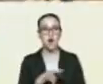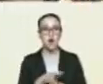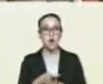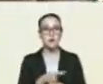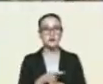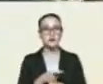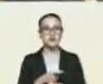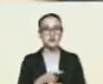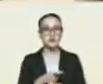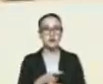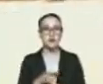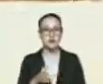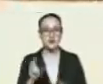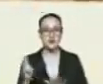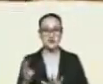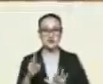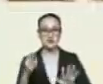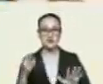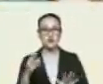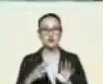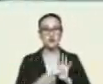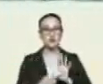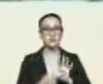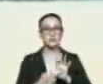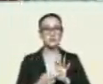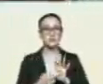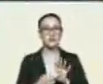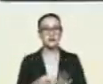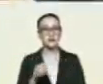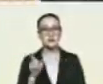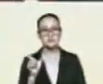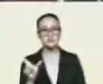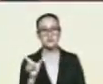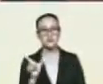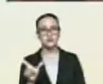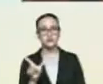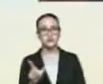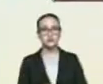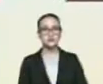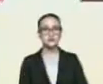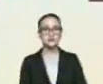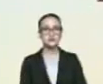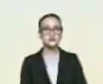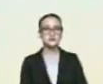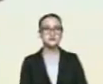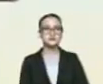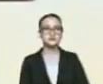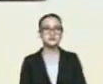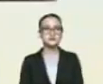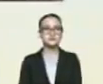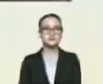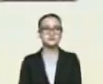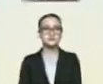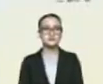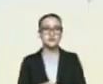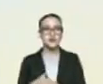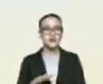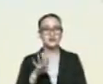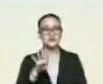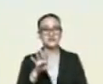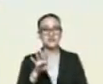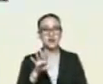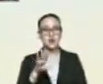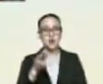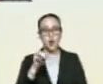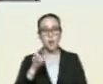a 18 representantes del Partido Socialista Unido de Venezuela contra 5 de la Mesa de la